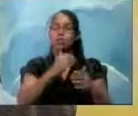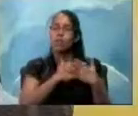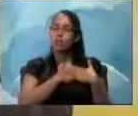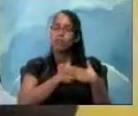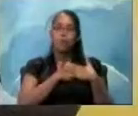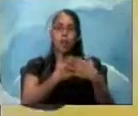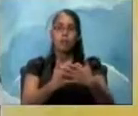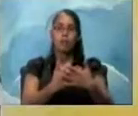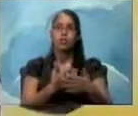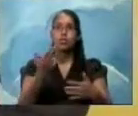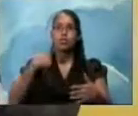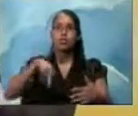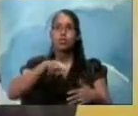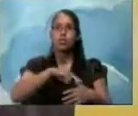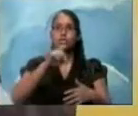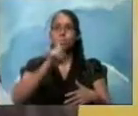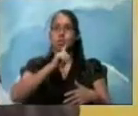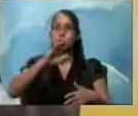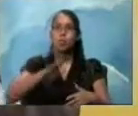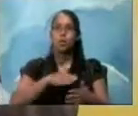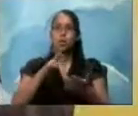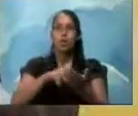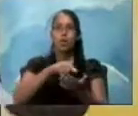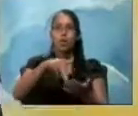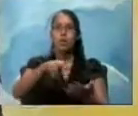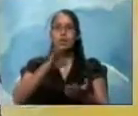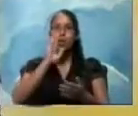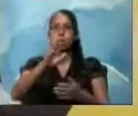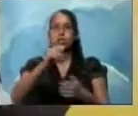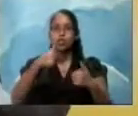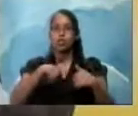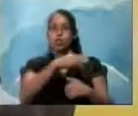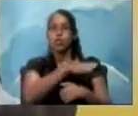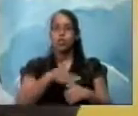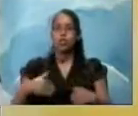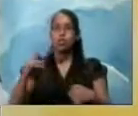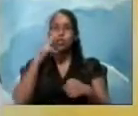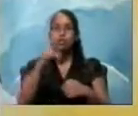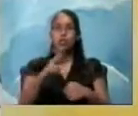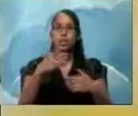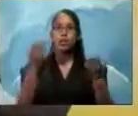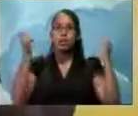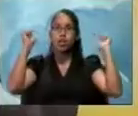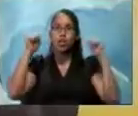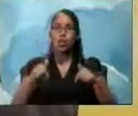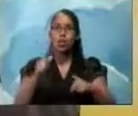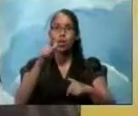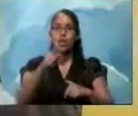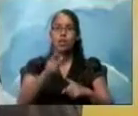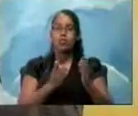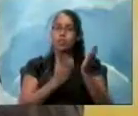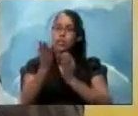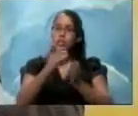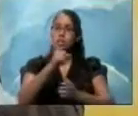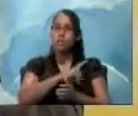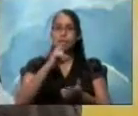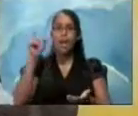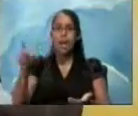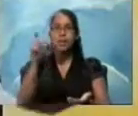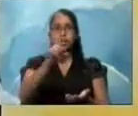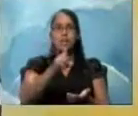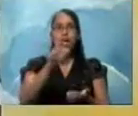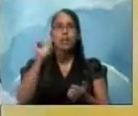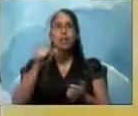beneficio. Nosotros no podemos caminar así. Yo quiero que usted se fije y que hoy esto le sirva de enseñanza.